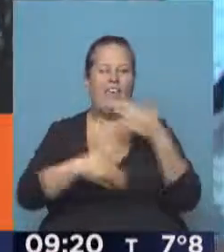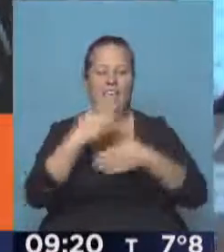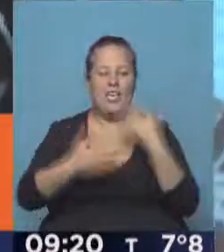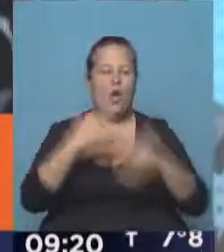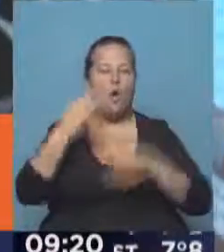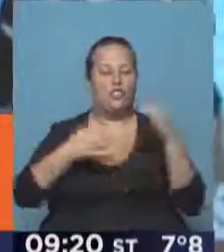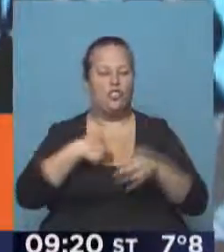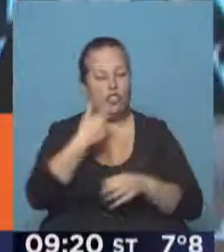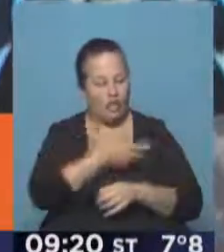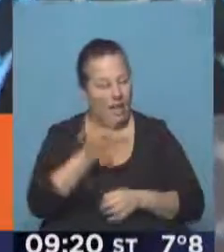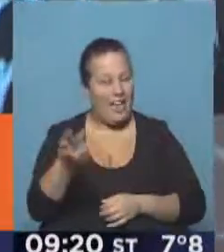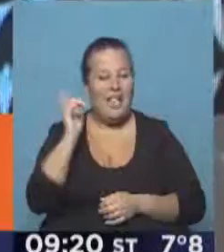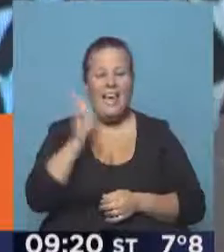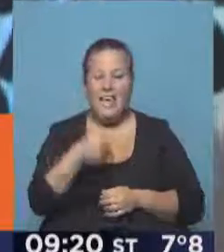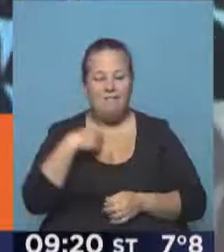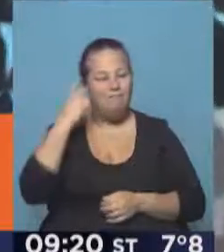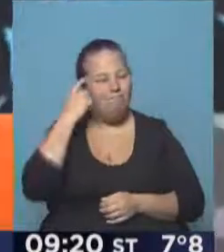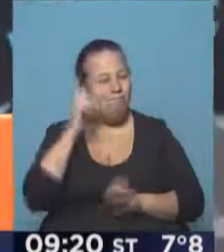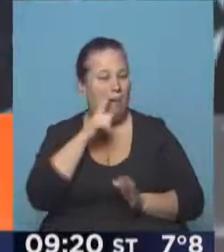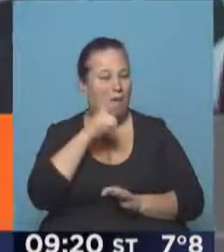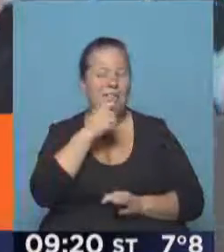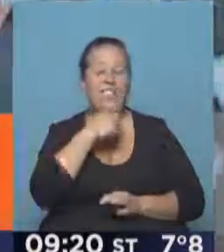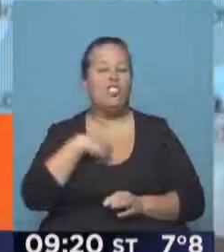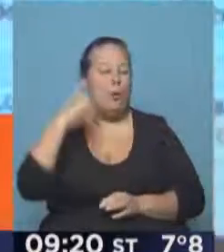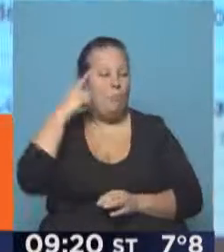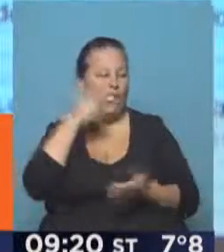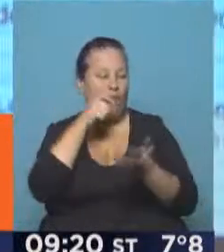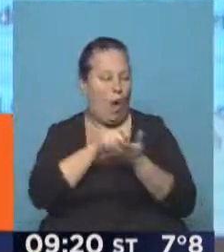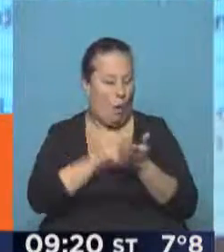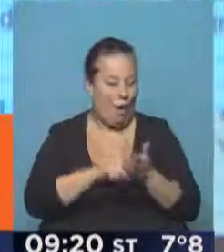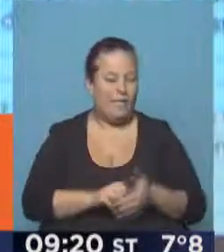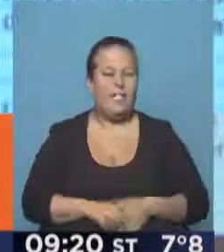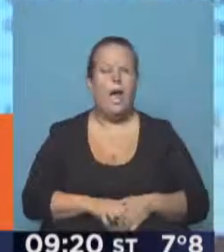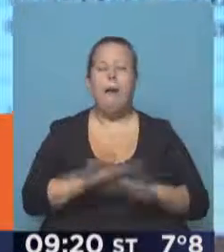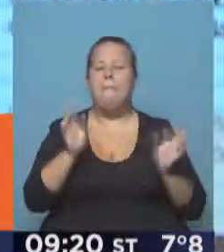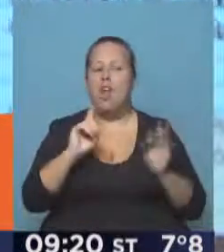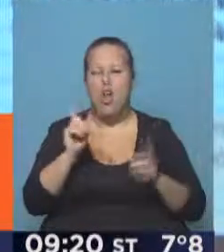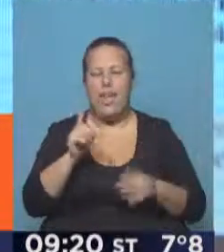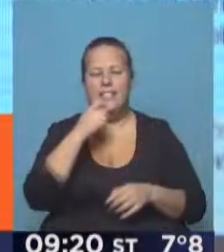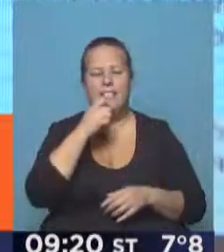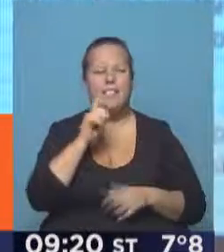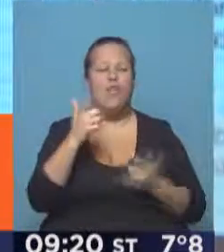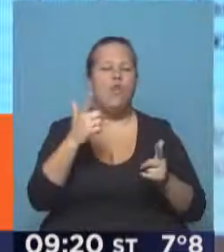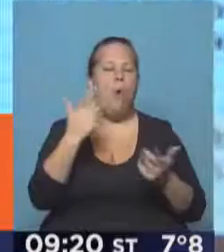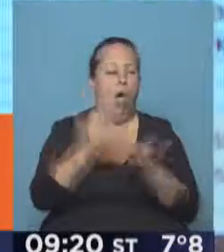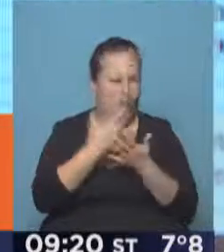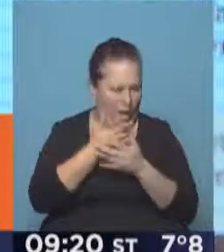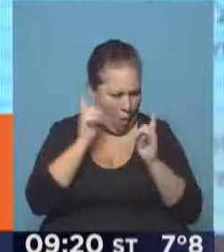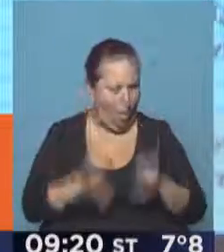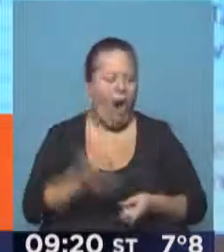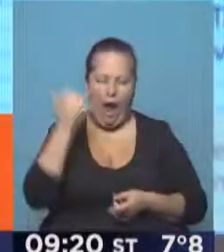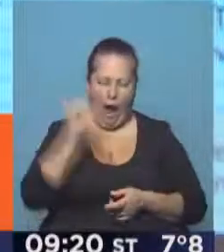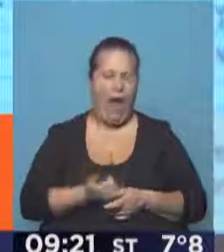justicia social. Esa impresión tengo yo si me guío por las encuestas. Pero eso no implica que no haya sufrimiento, lo